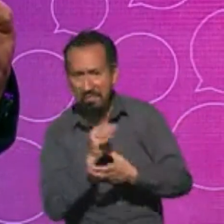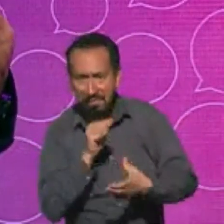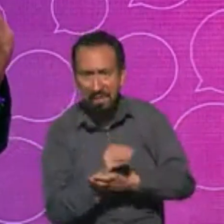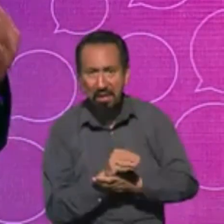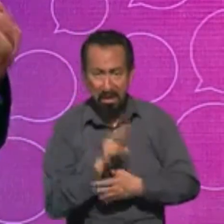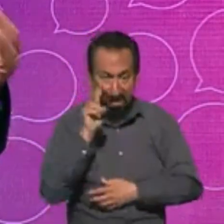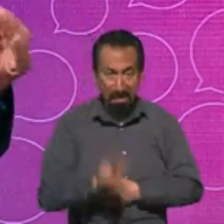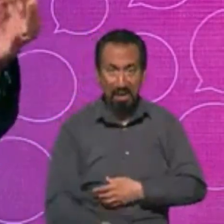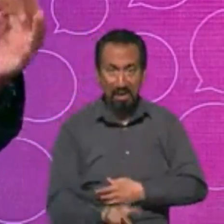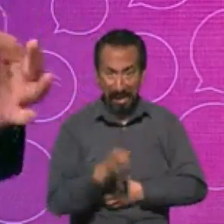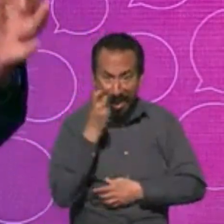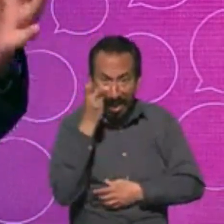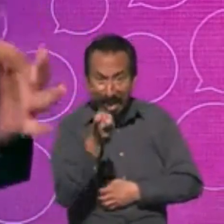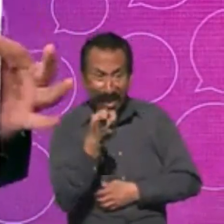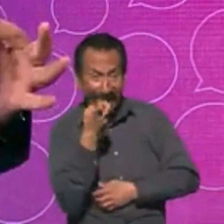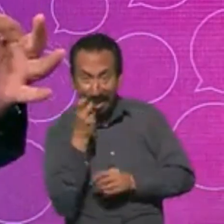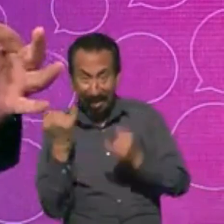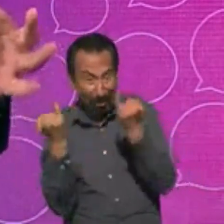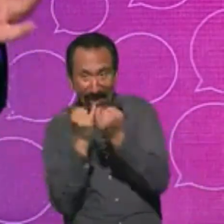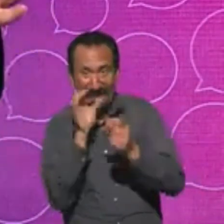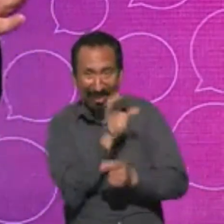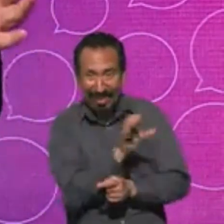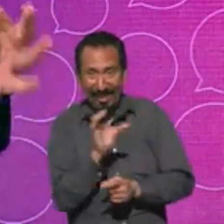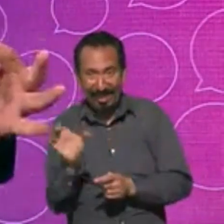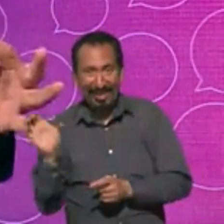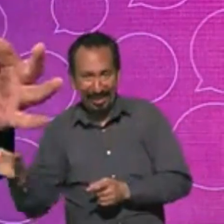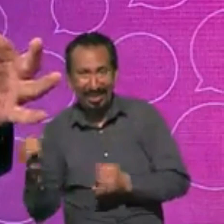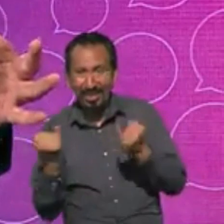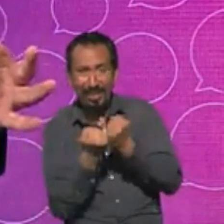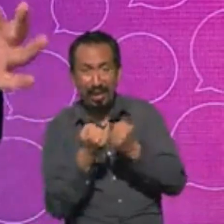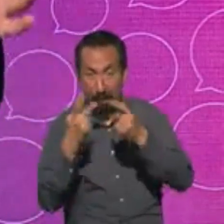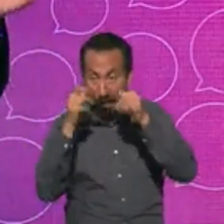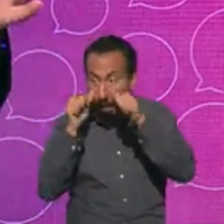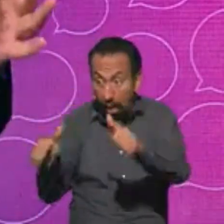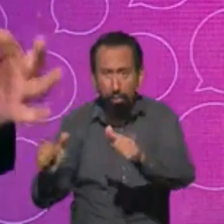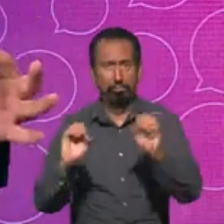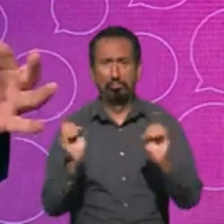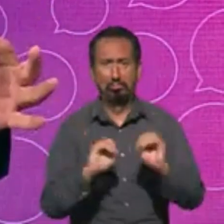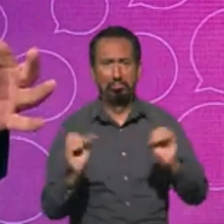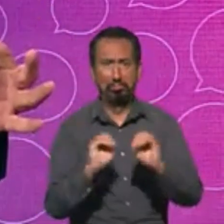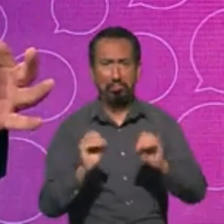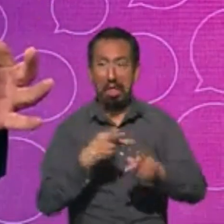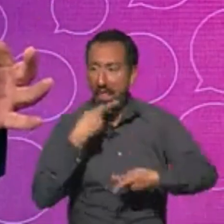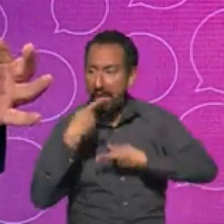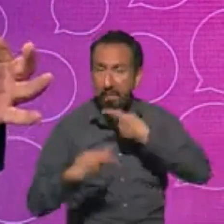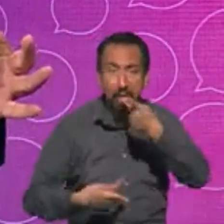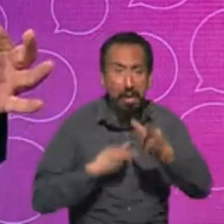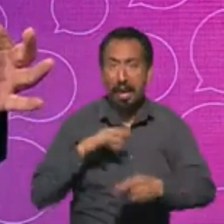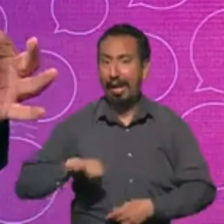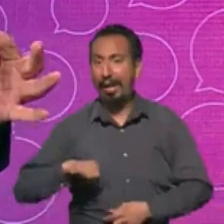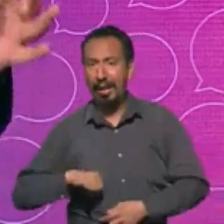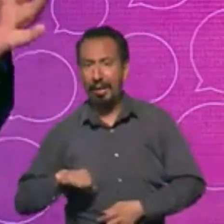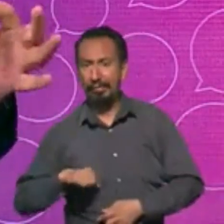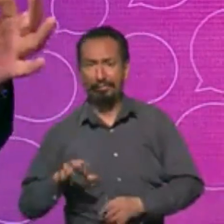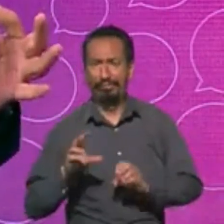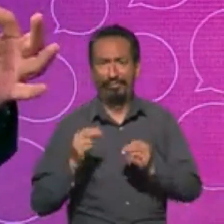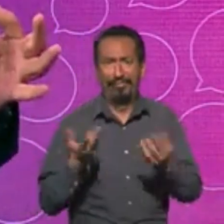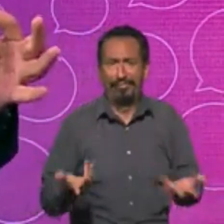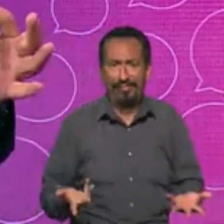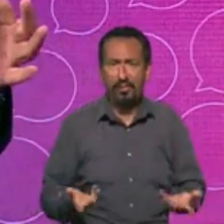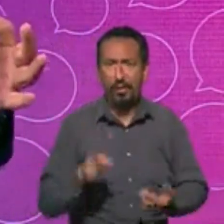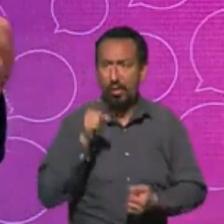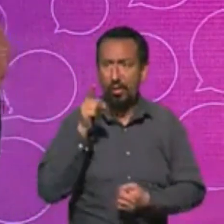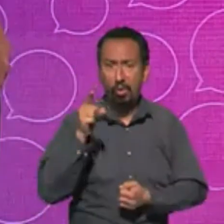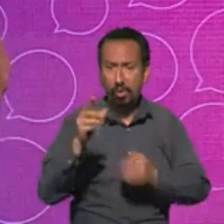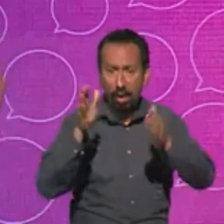realidad Así es Javier Mendoza ni escucha a la gente ni habla de los temas que les son incómodos y no quiere ver